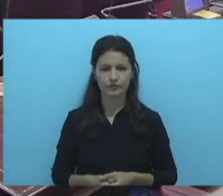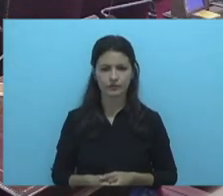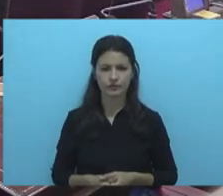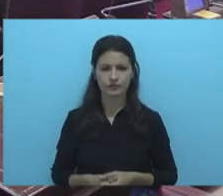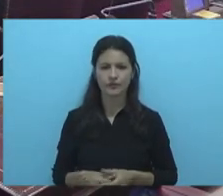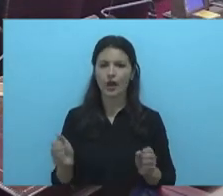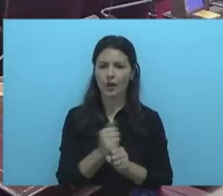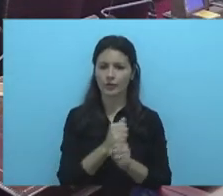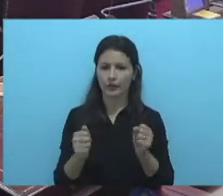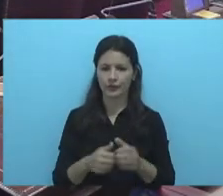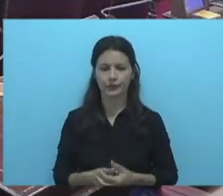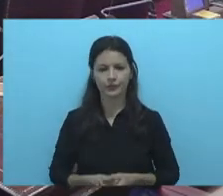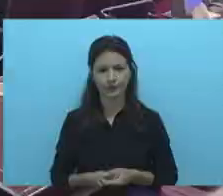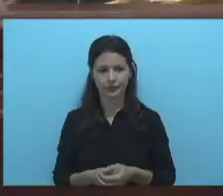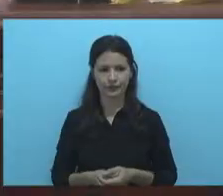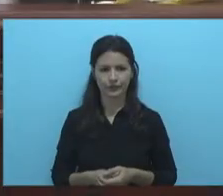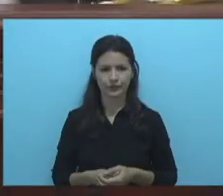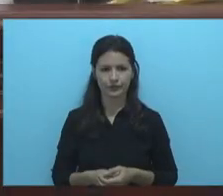Resulta aprobado. Aprobado.